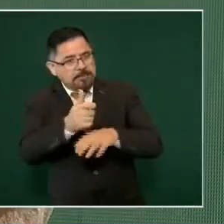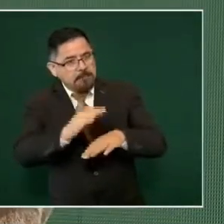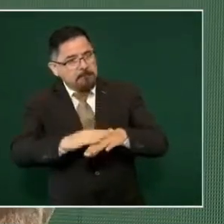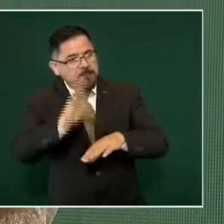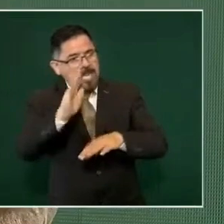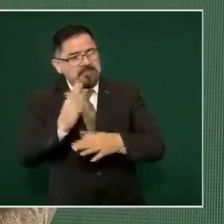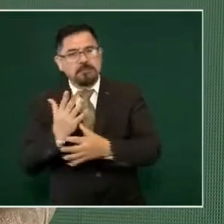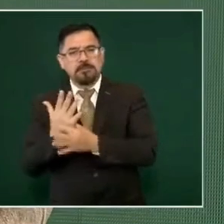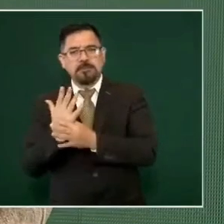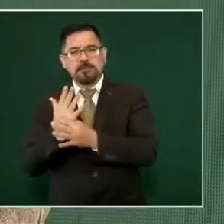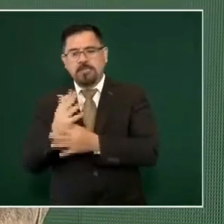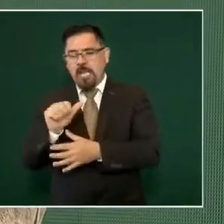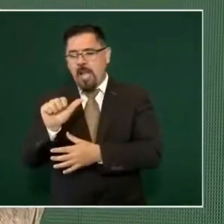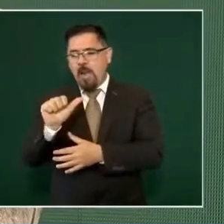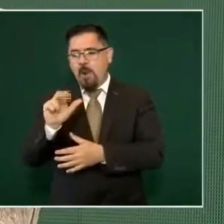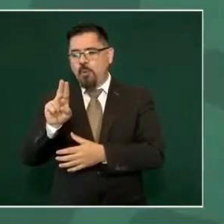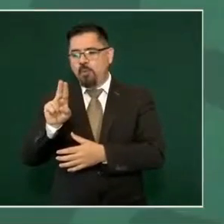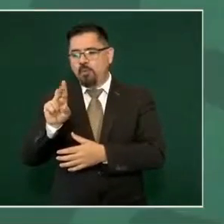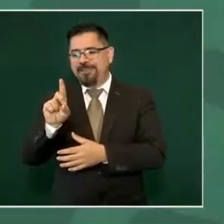La entregó a